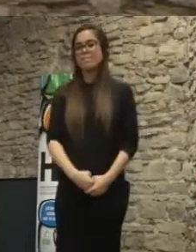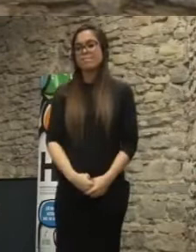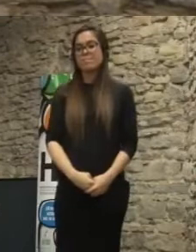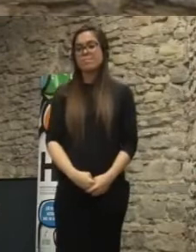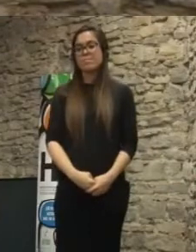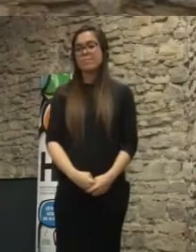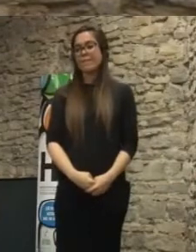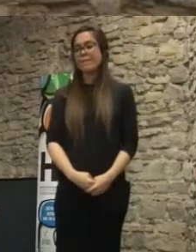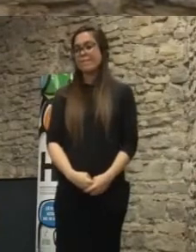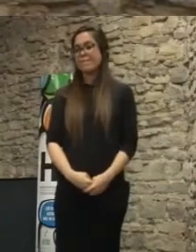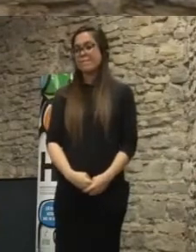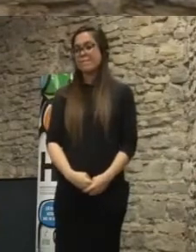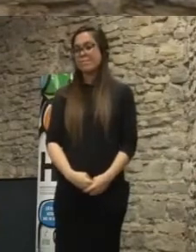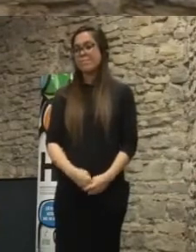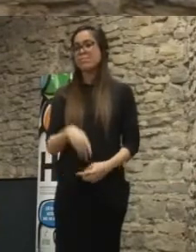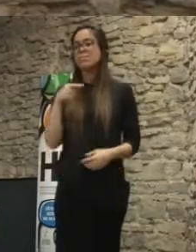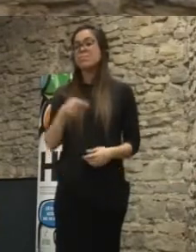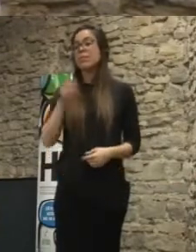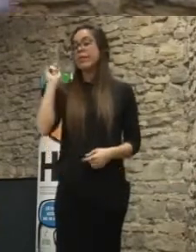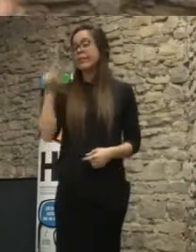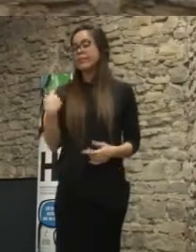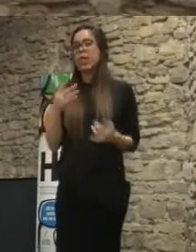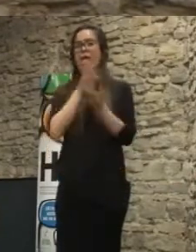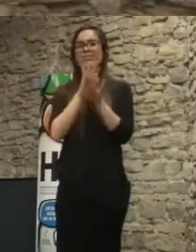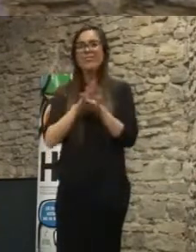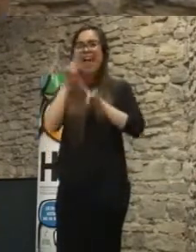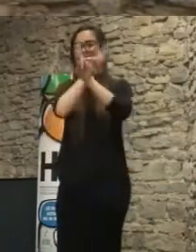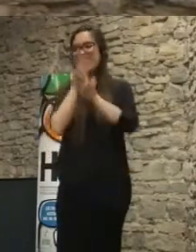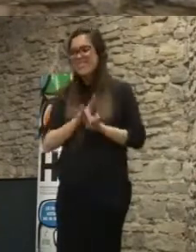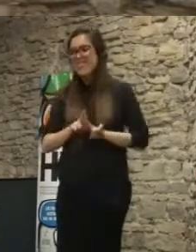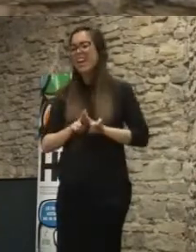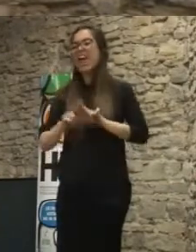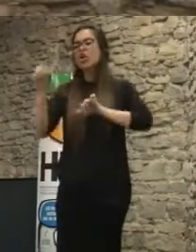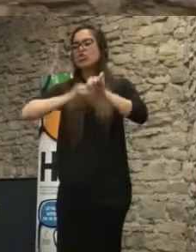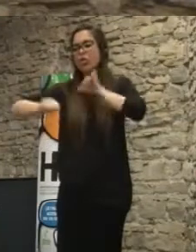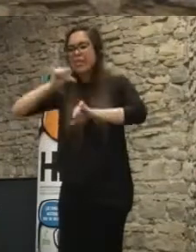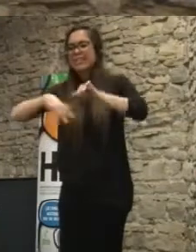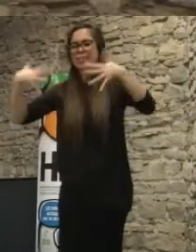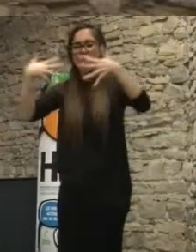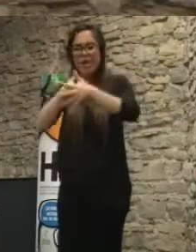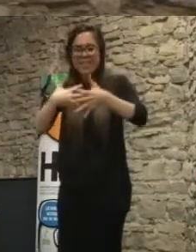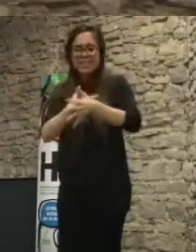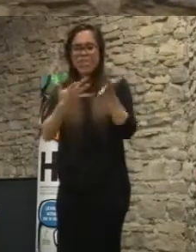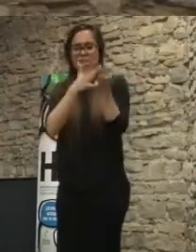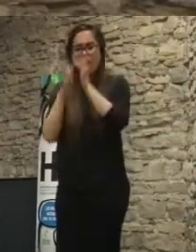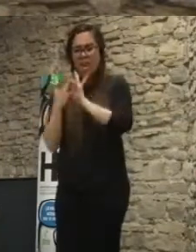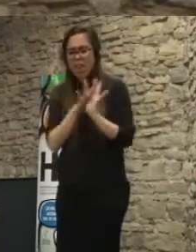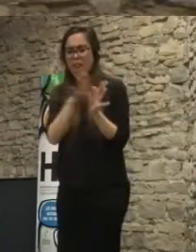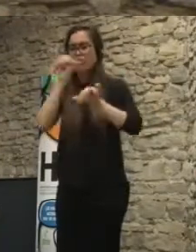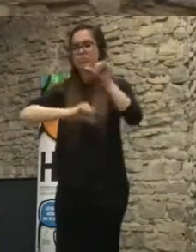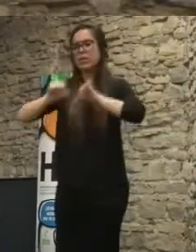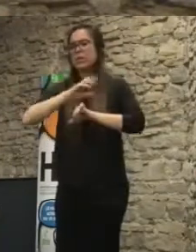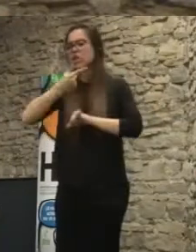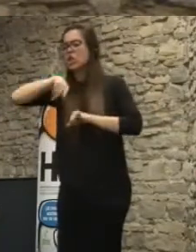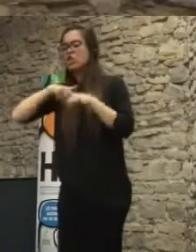Y aquí, pues, toda esta posibilidad del trabajo interasociativo, de las redes asociativas, del trabajo conjunto, del qué